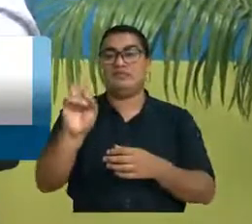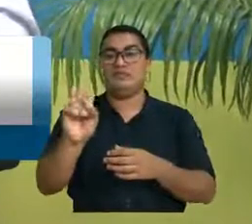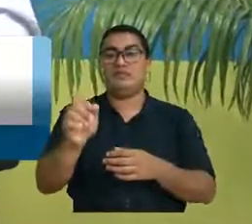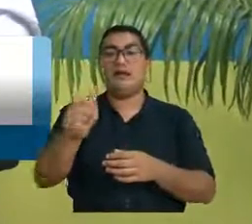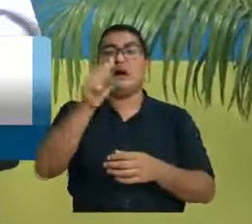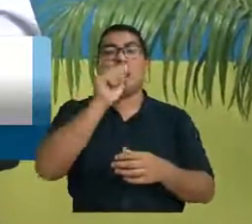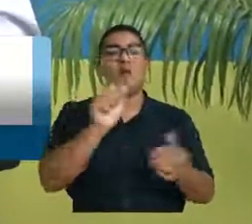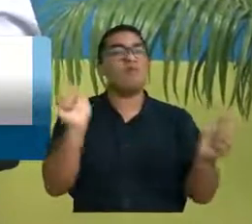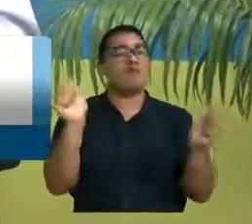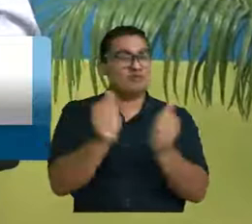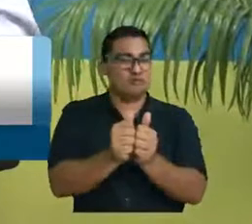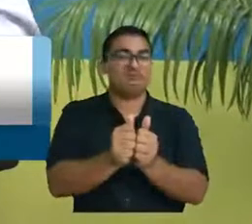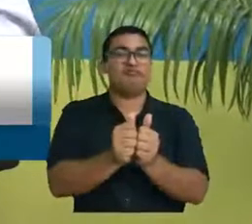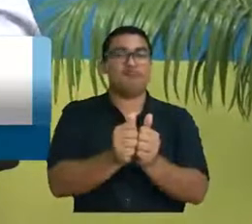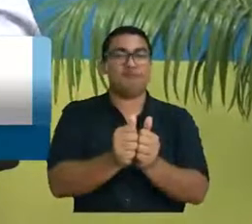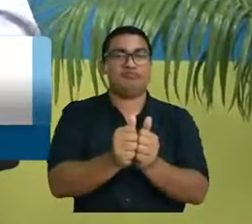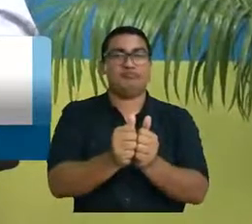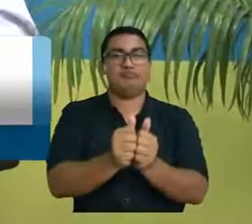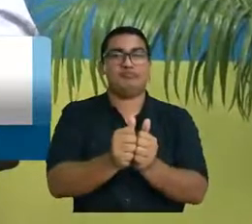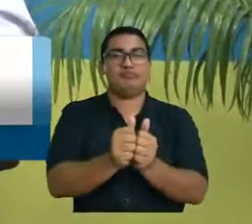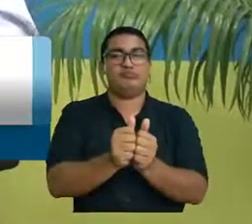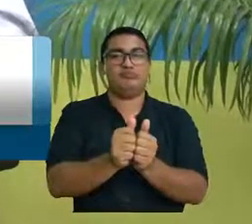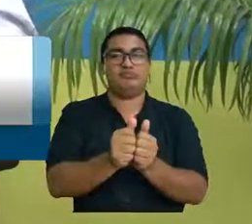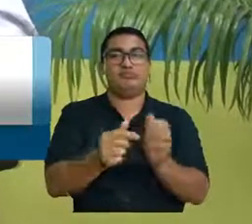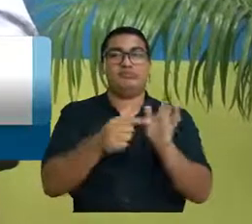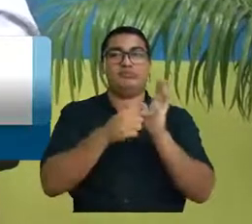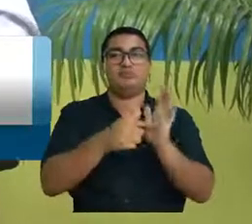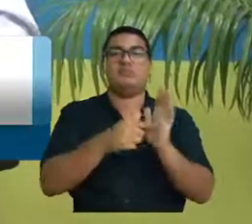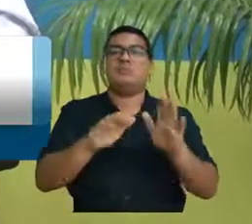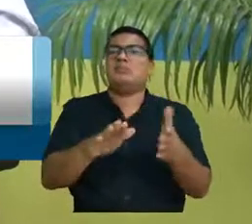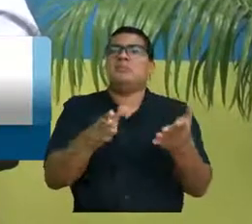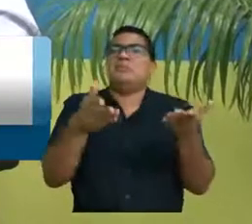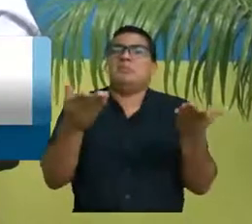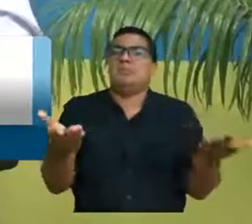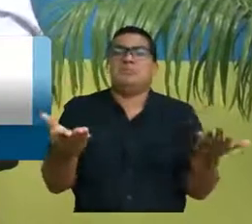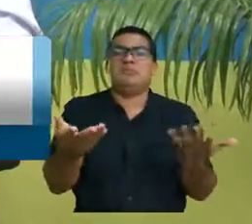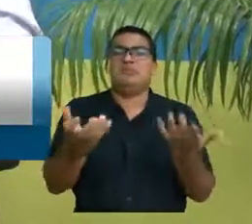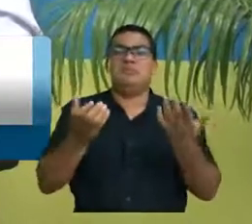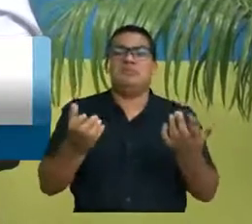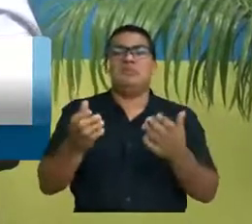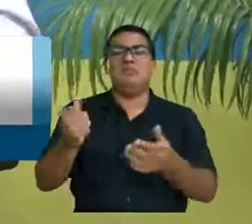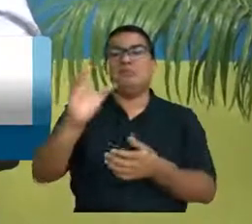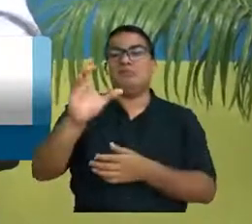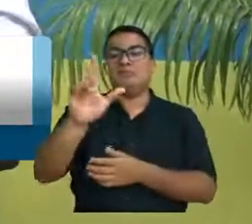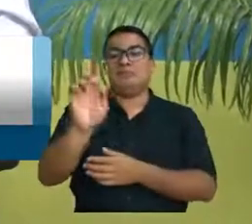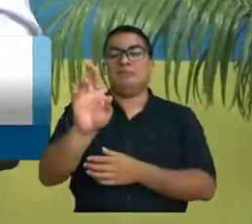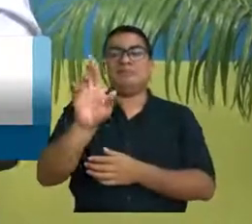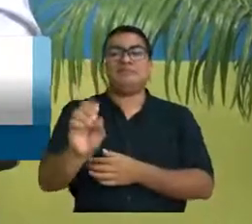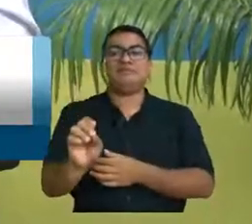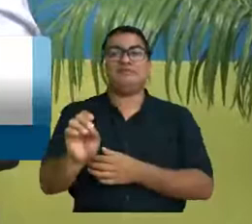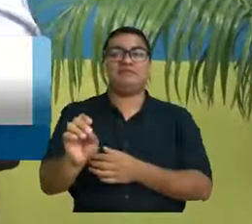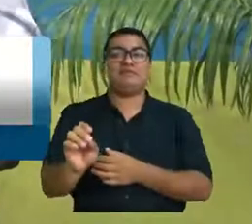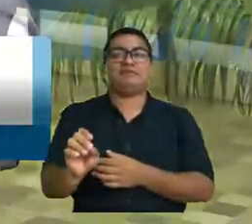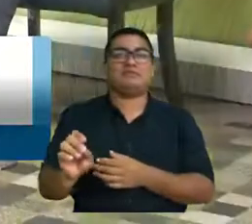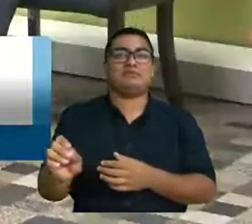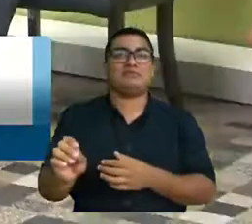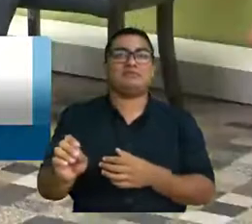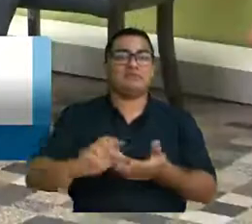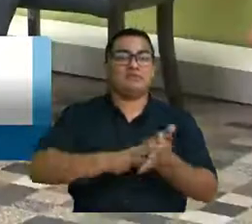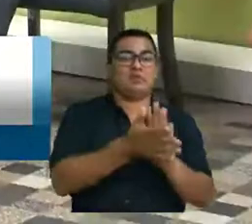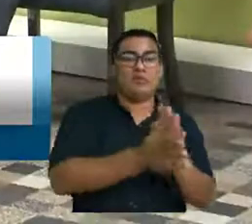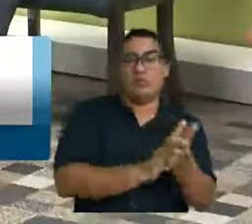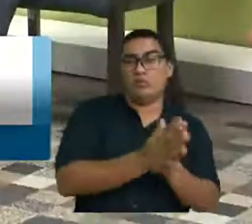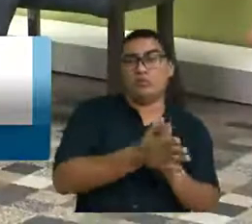Entonces, nosotros en dependencia de qué, para qué lo queremos, para qué queremos el cloro. Si yo lo quiero para usar para lavarme las